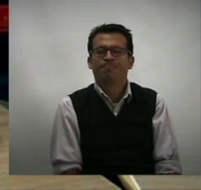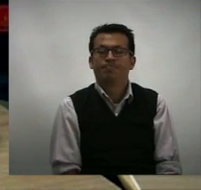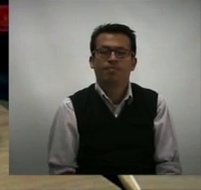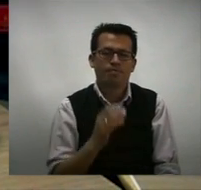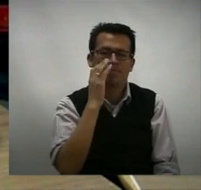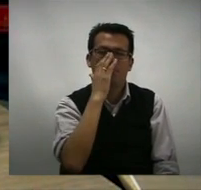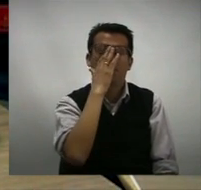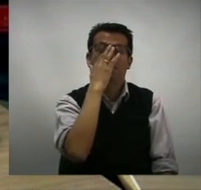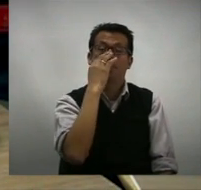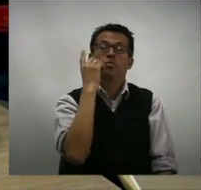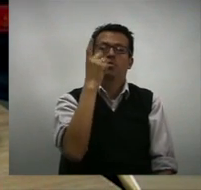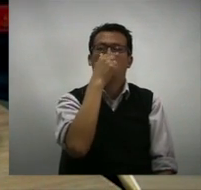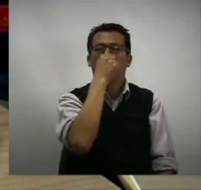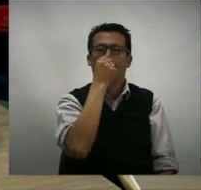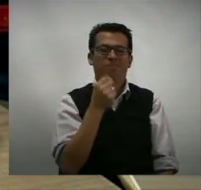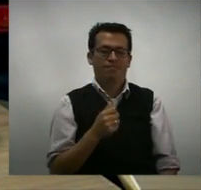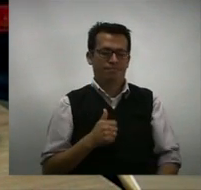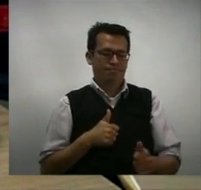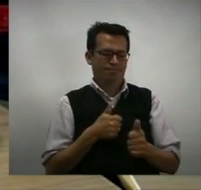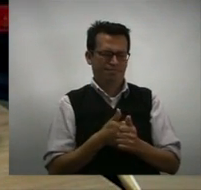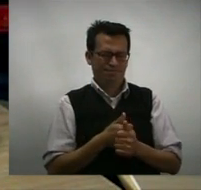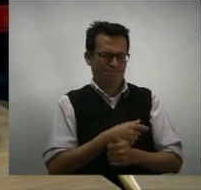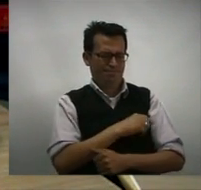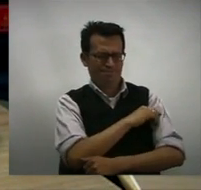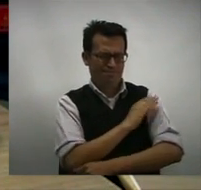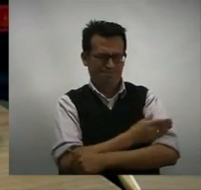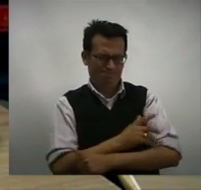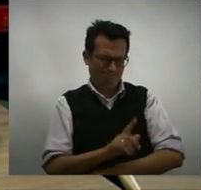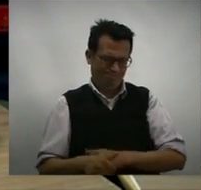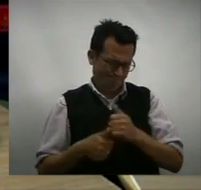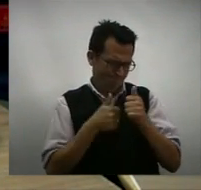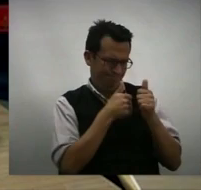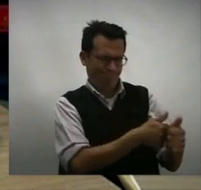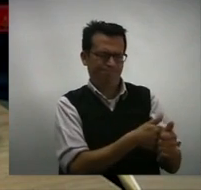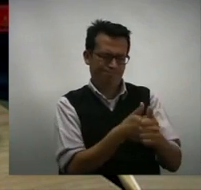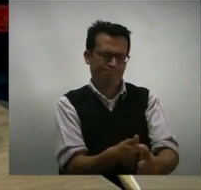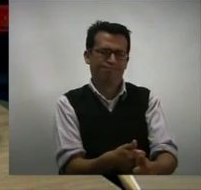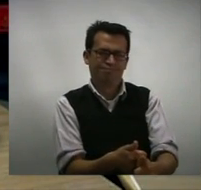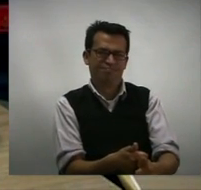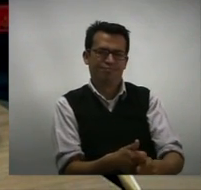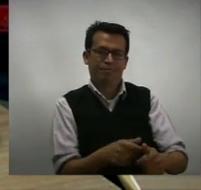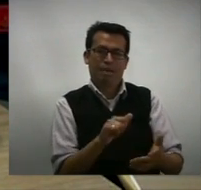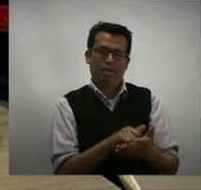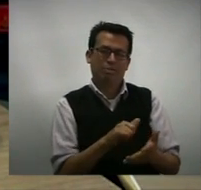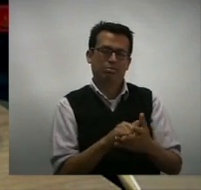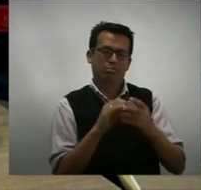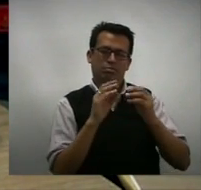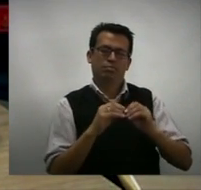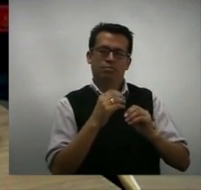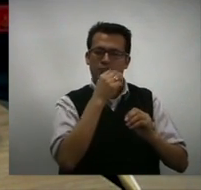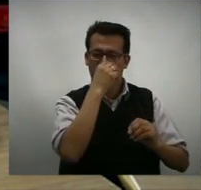Una tendencia encaminada a ejercer represión de los cuerpos a través de la satisfacción de los mismos. De este modo, se recrea el